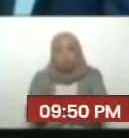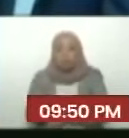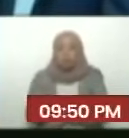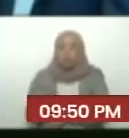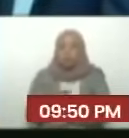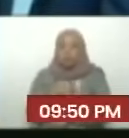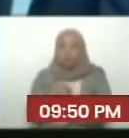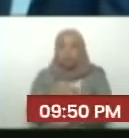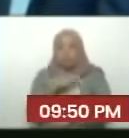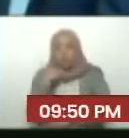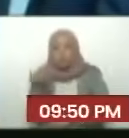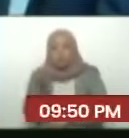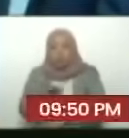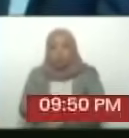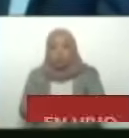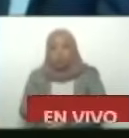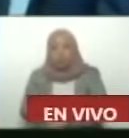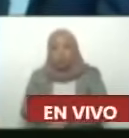para mí será un enigma.